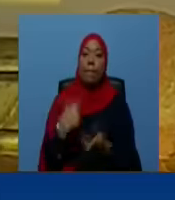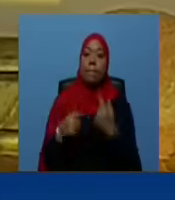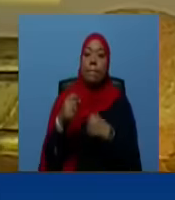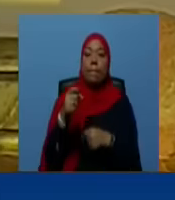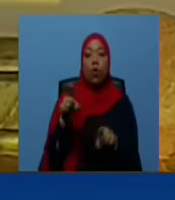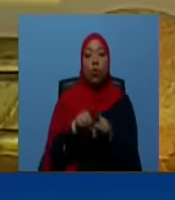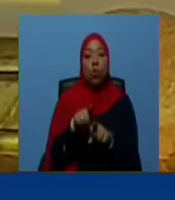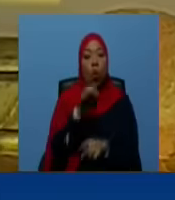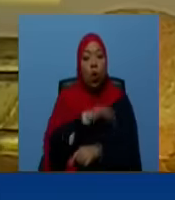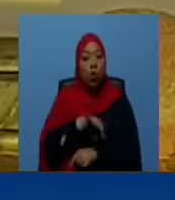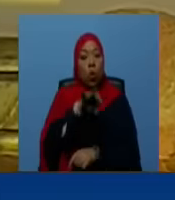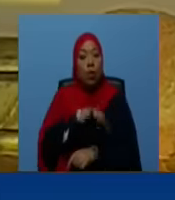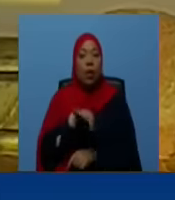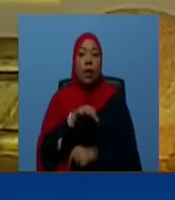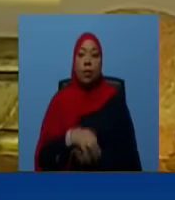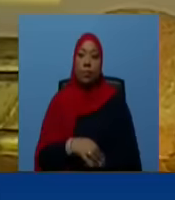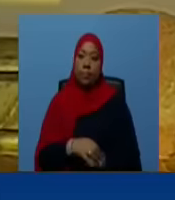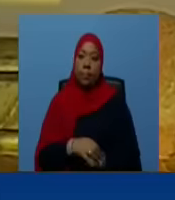compra en la sociedad.